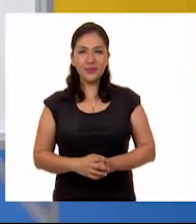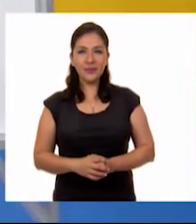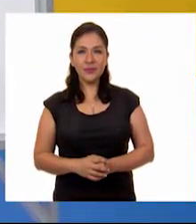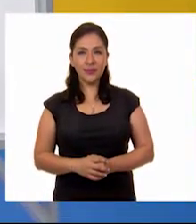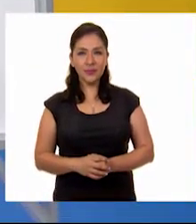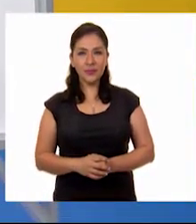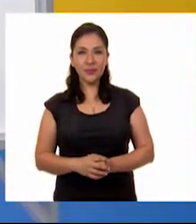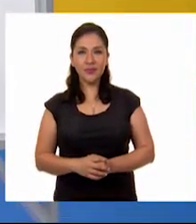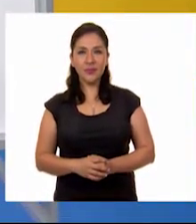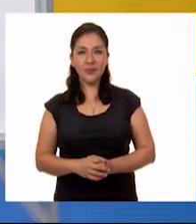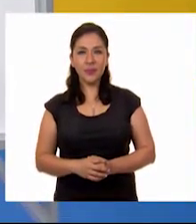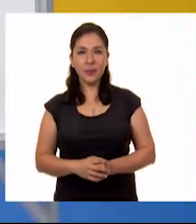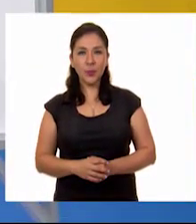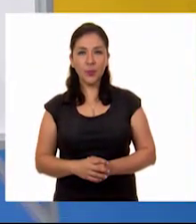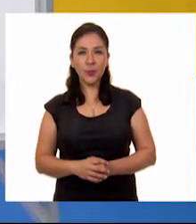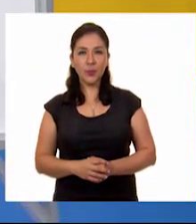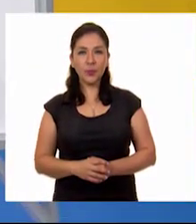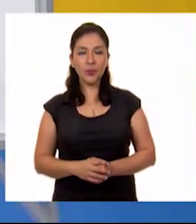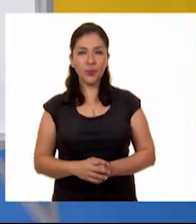Esta va por aquí.